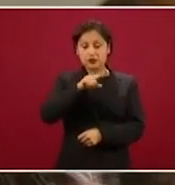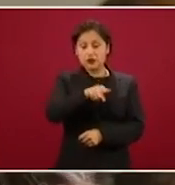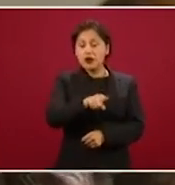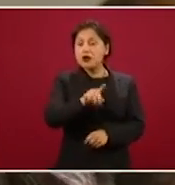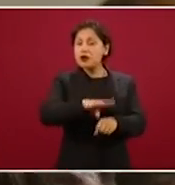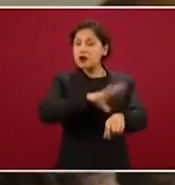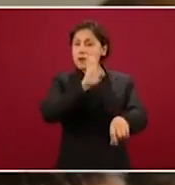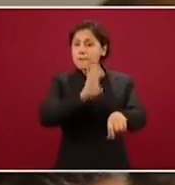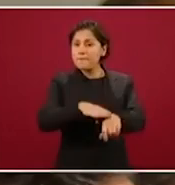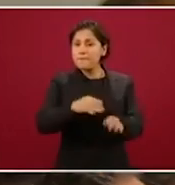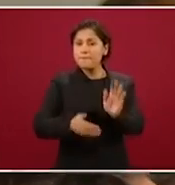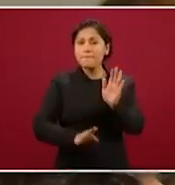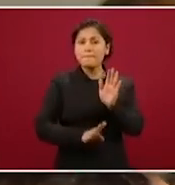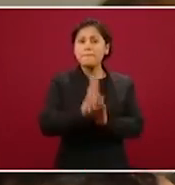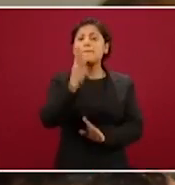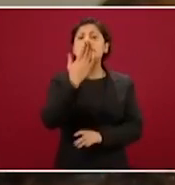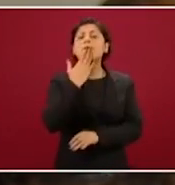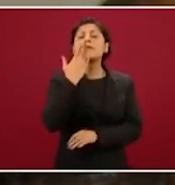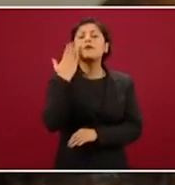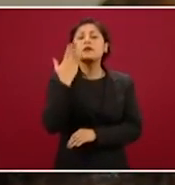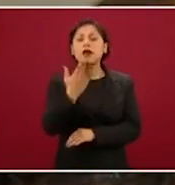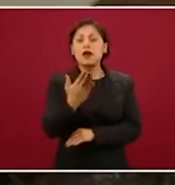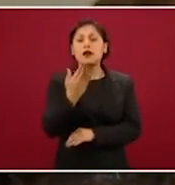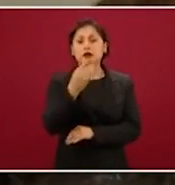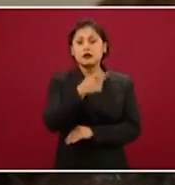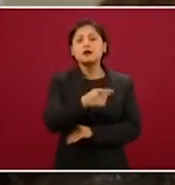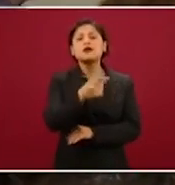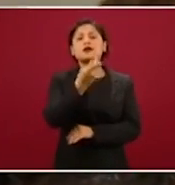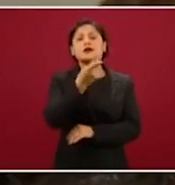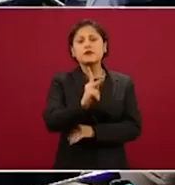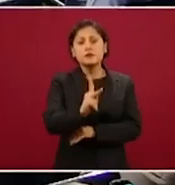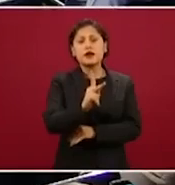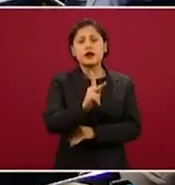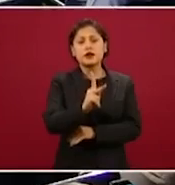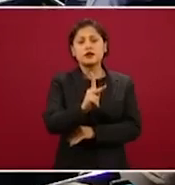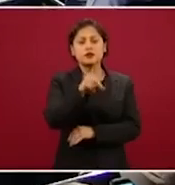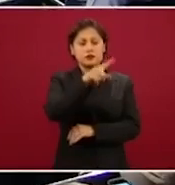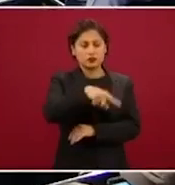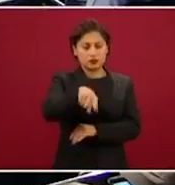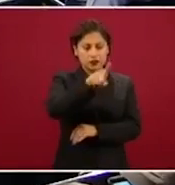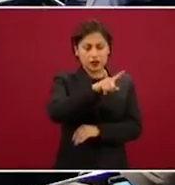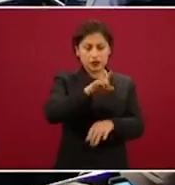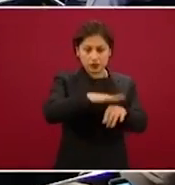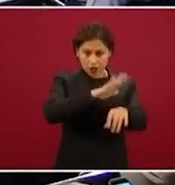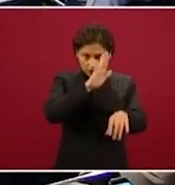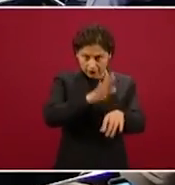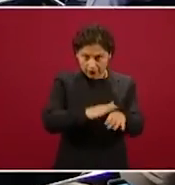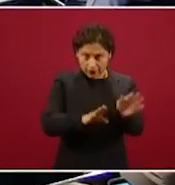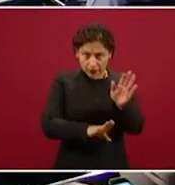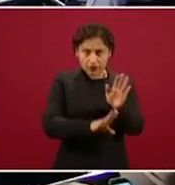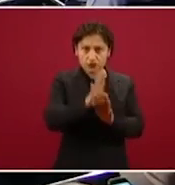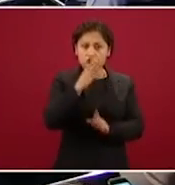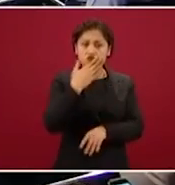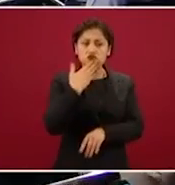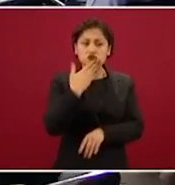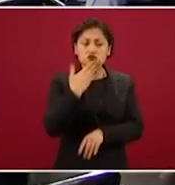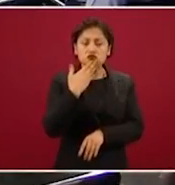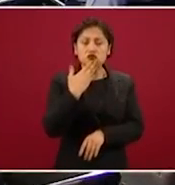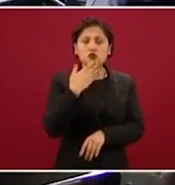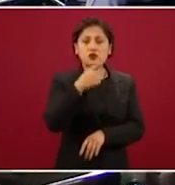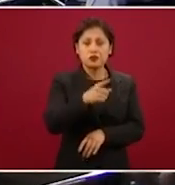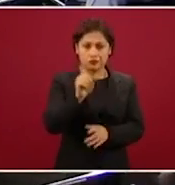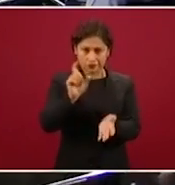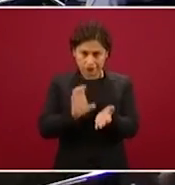compañeros han propuesto esta situación de que ¿por qué no se les da a los alumnos que realmente tienen un buen promedio y que tienen un